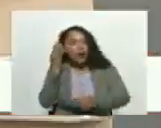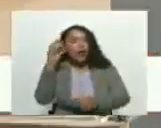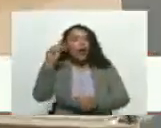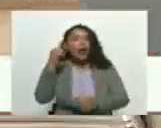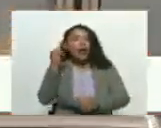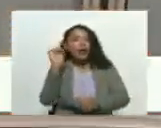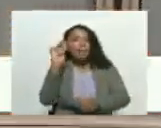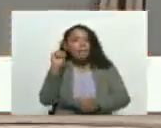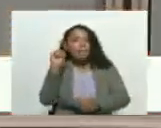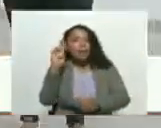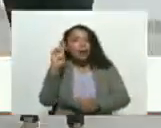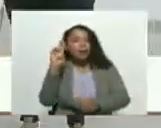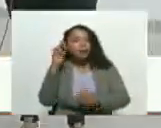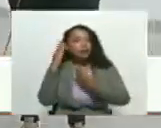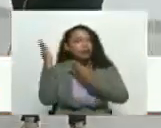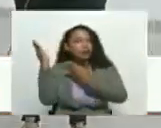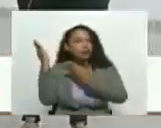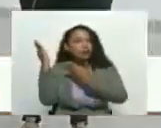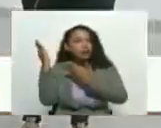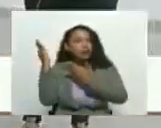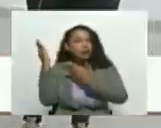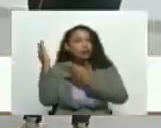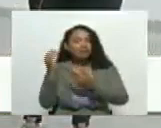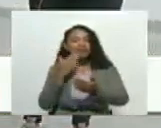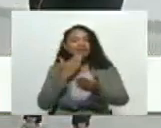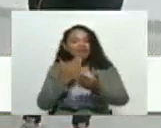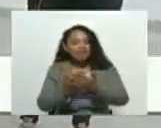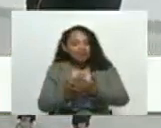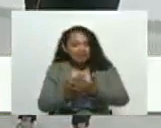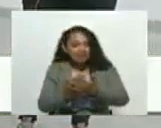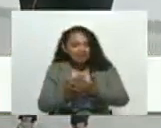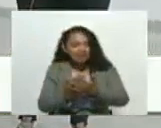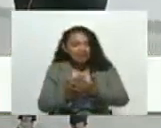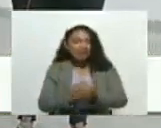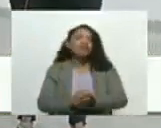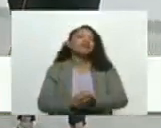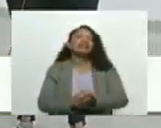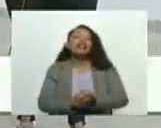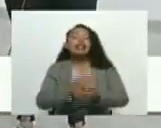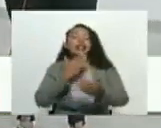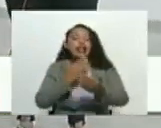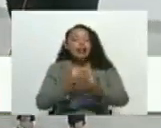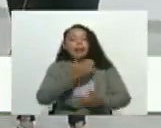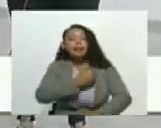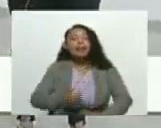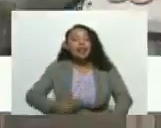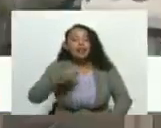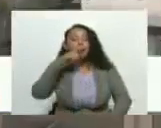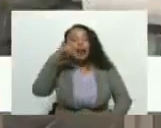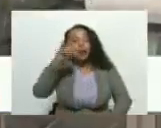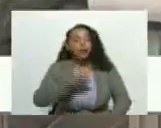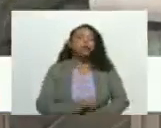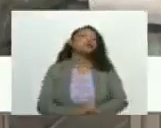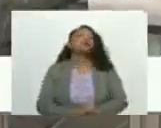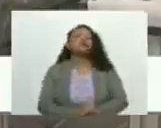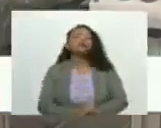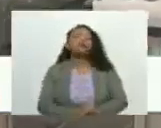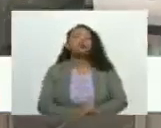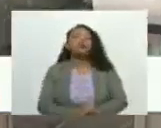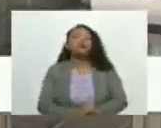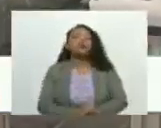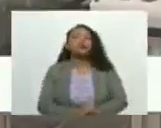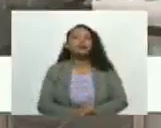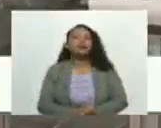Gallardo. Gracias. Bueno, primero que nada, agradecer a nuestro presidente Nicolás Maduro Moro. Debo